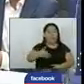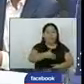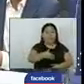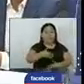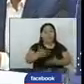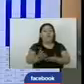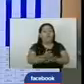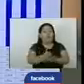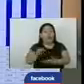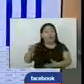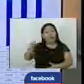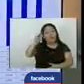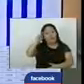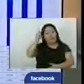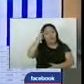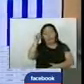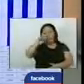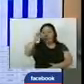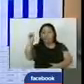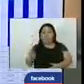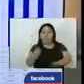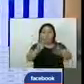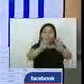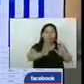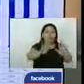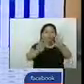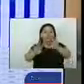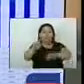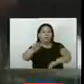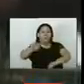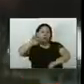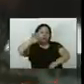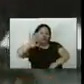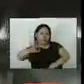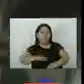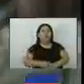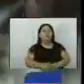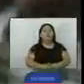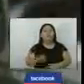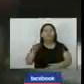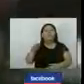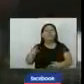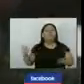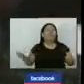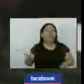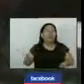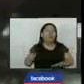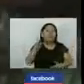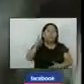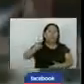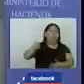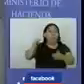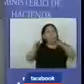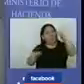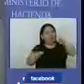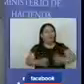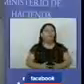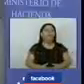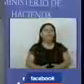lo que representa el 95.5% del total, superando lo recaudado el año anterior.